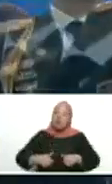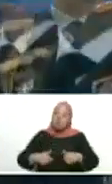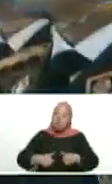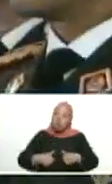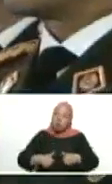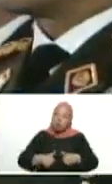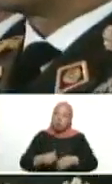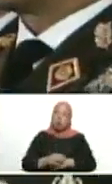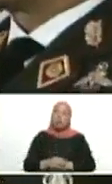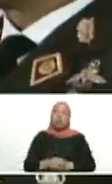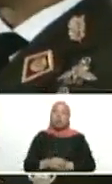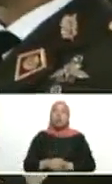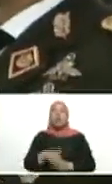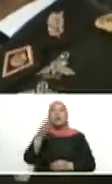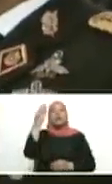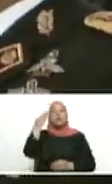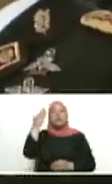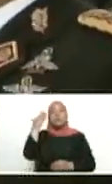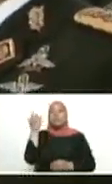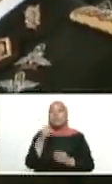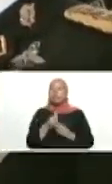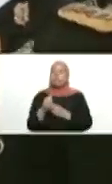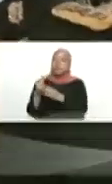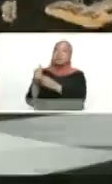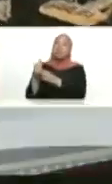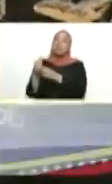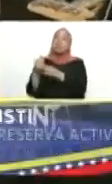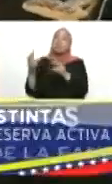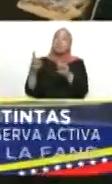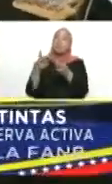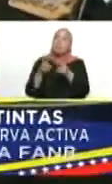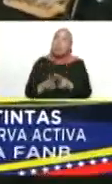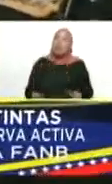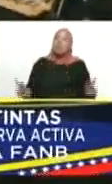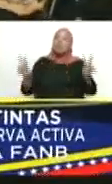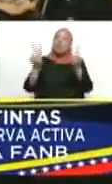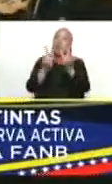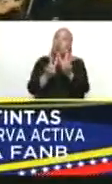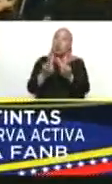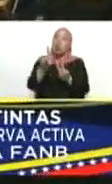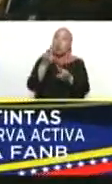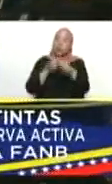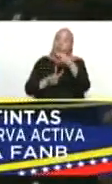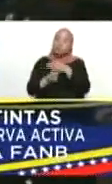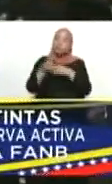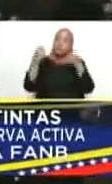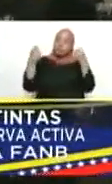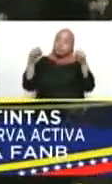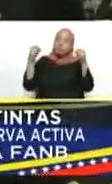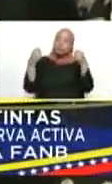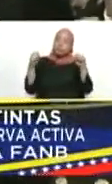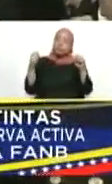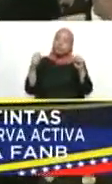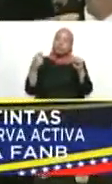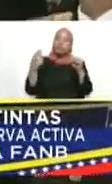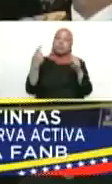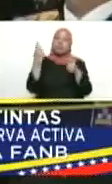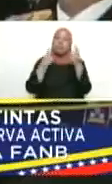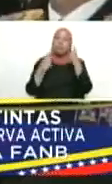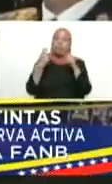que sabe lo que es la palabra lealtad, el valor de la lealtad. Lo saben, lo practican, lo